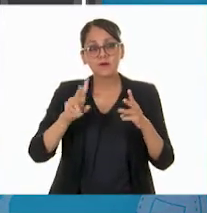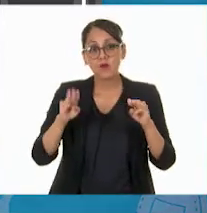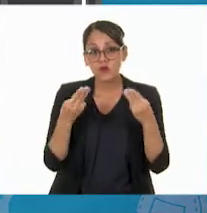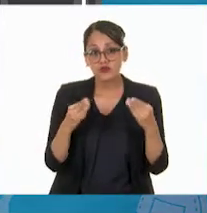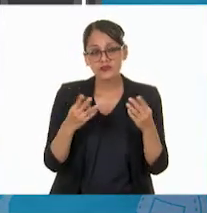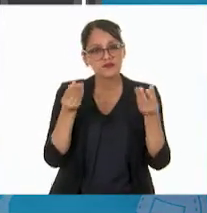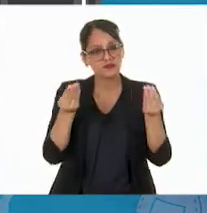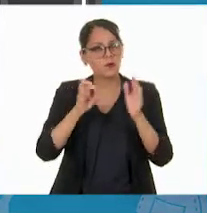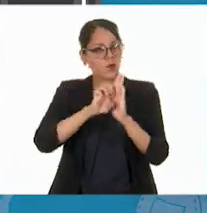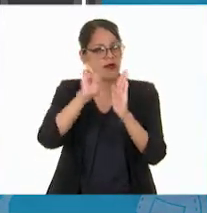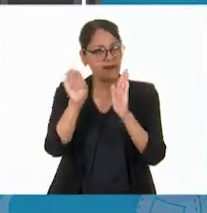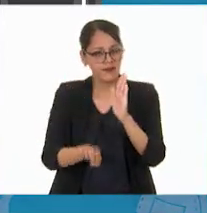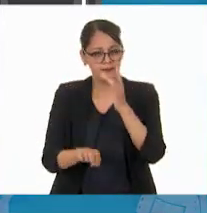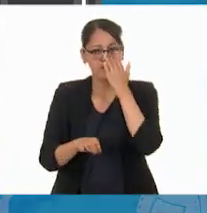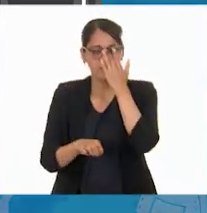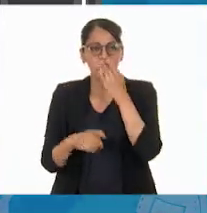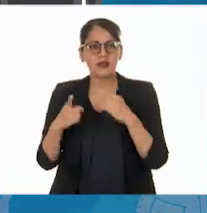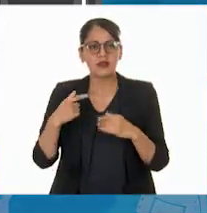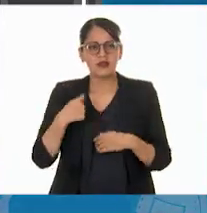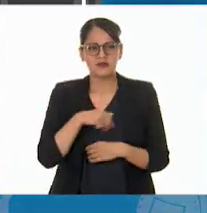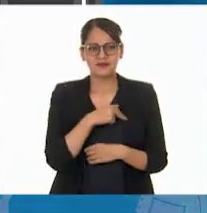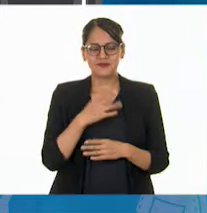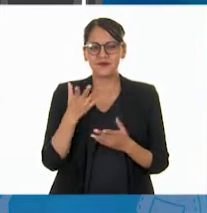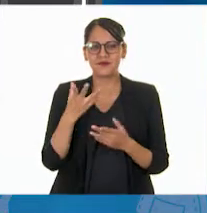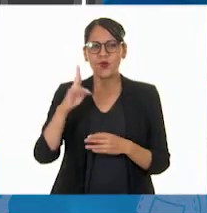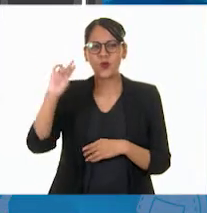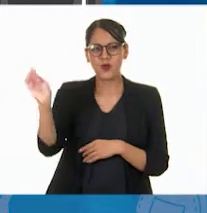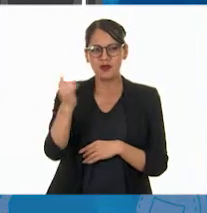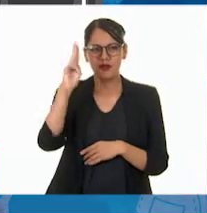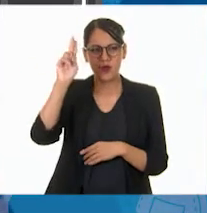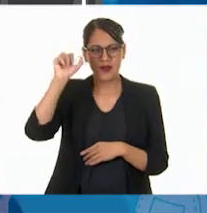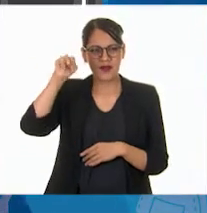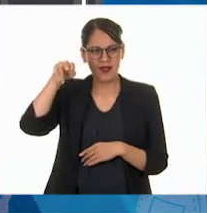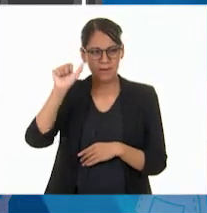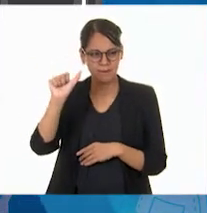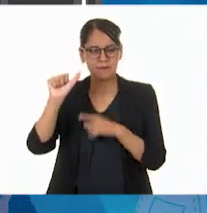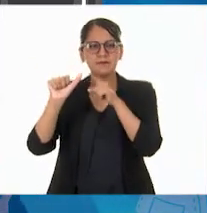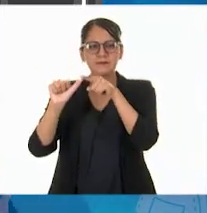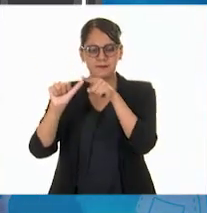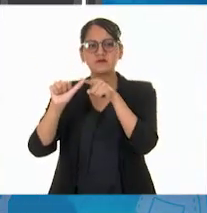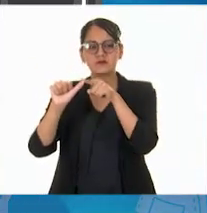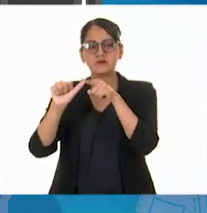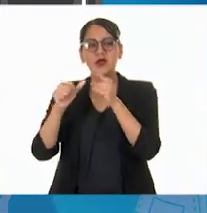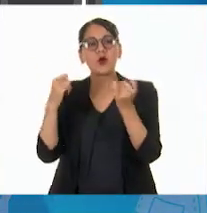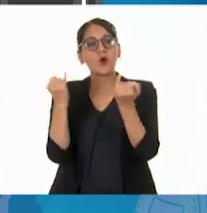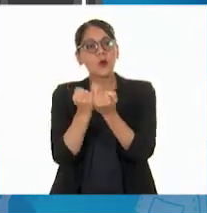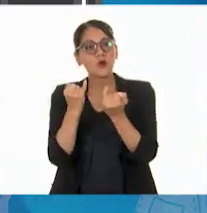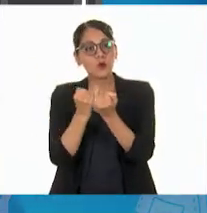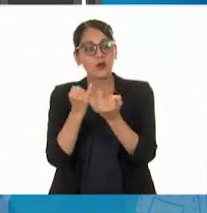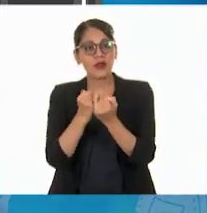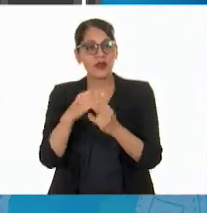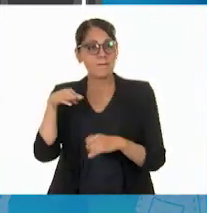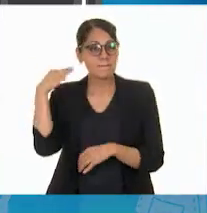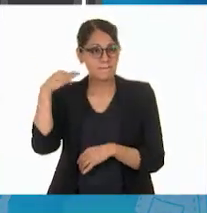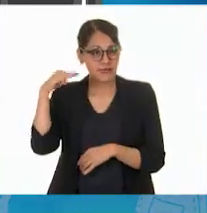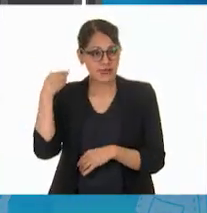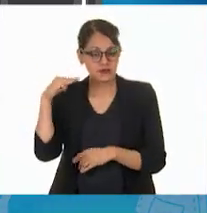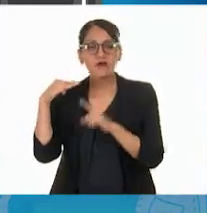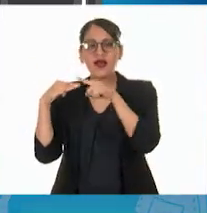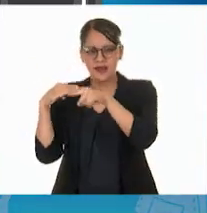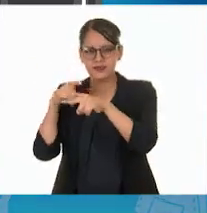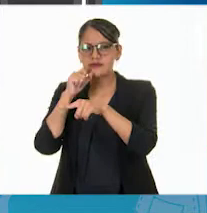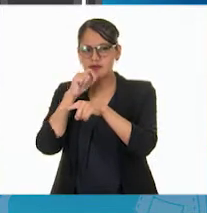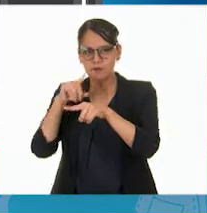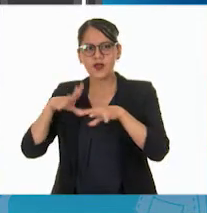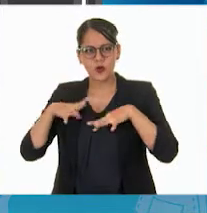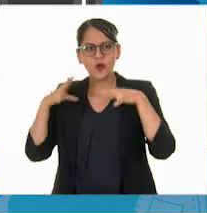partes. Por ejemplo, nuestra amadísima Universidad Nacional Autónoma de México o la Michoacana en Michoacán tienen su